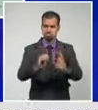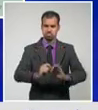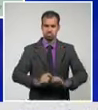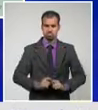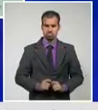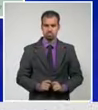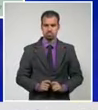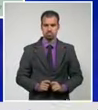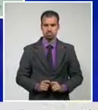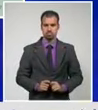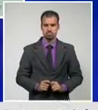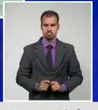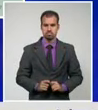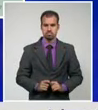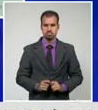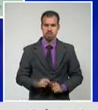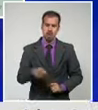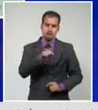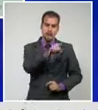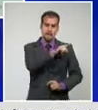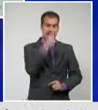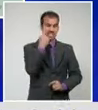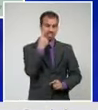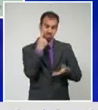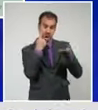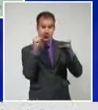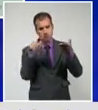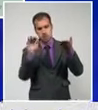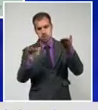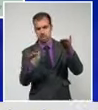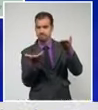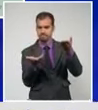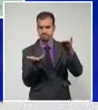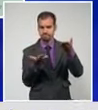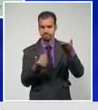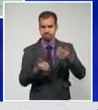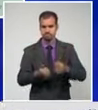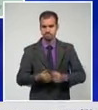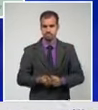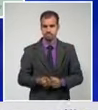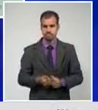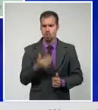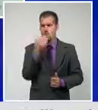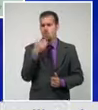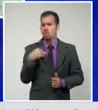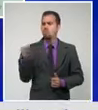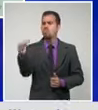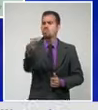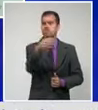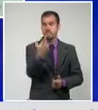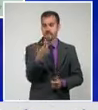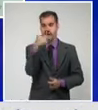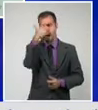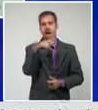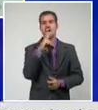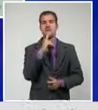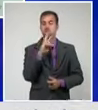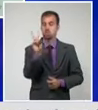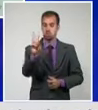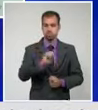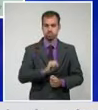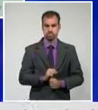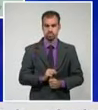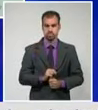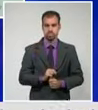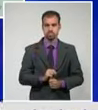ayer 3 menos que la jornada anterior, y distribuidos en Aguada de Pasajeros 2,